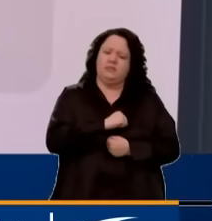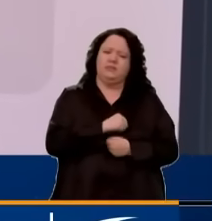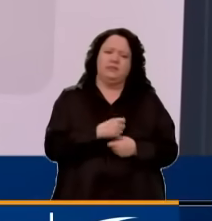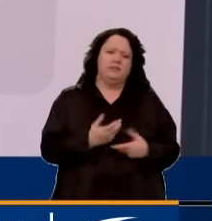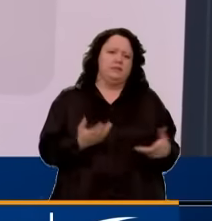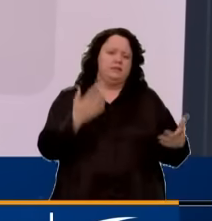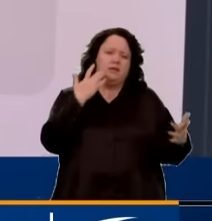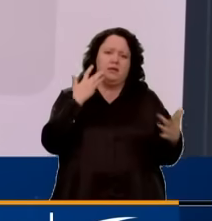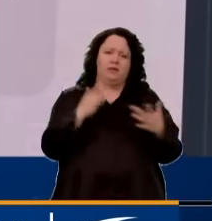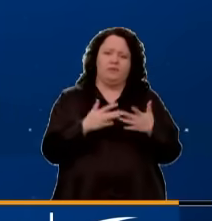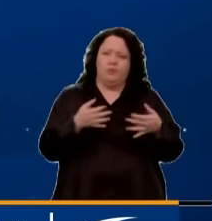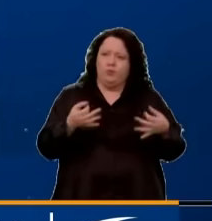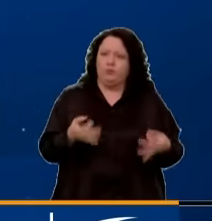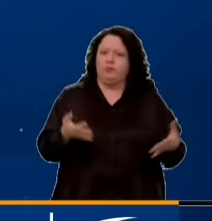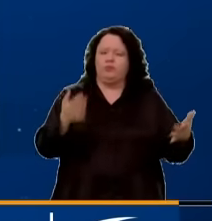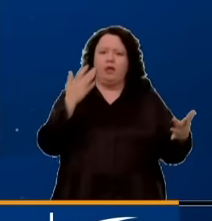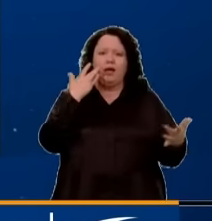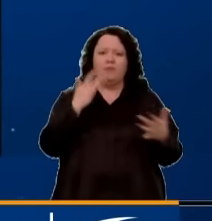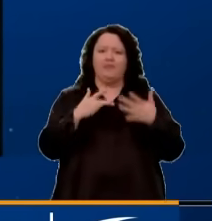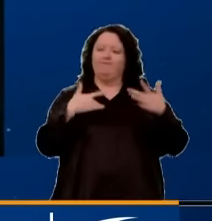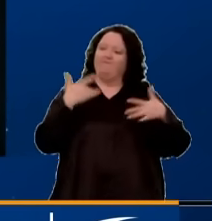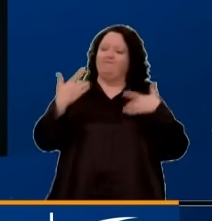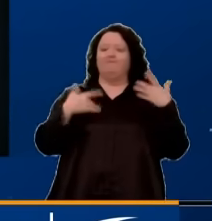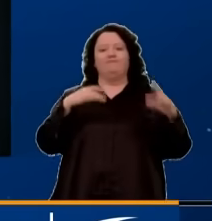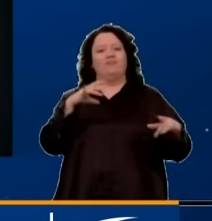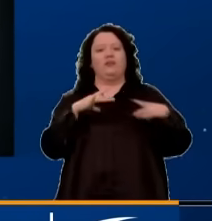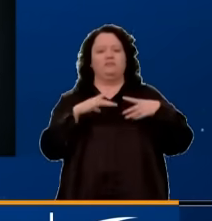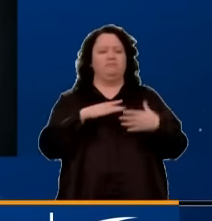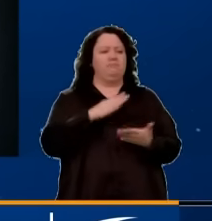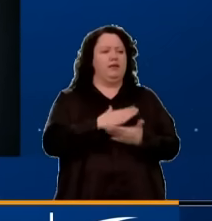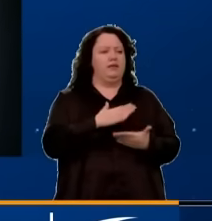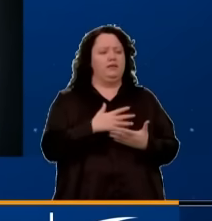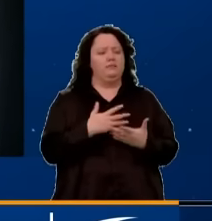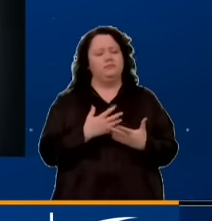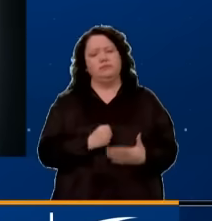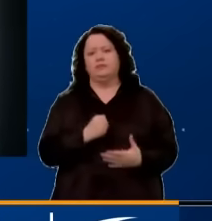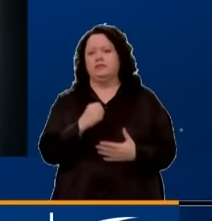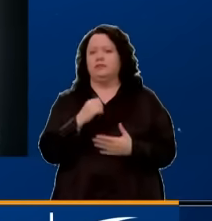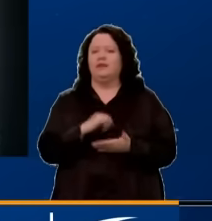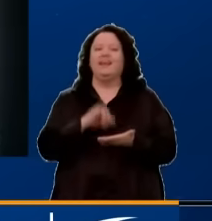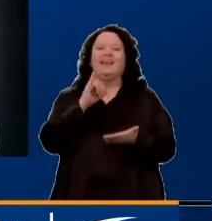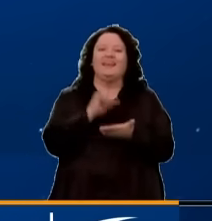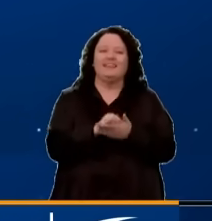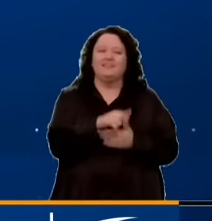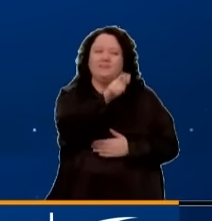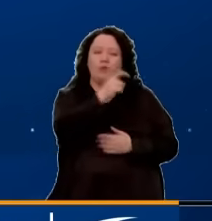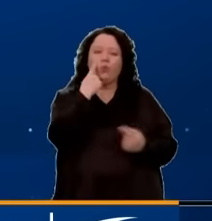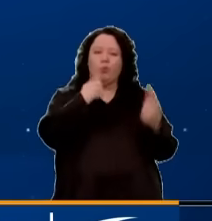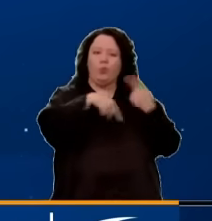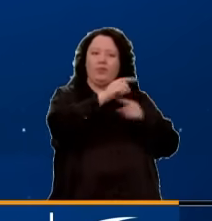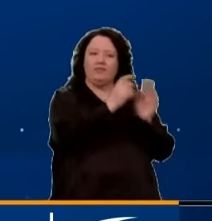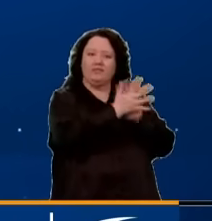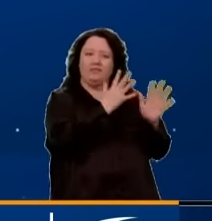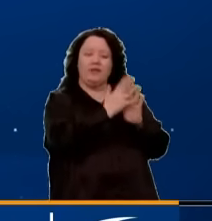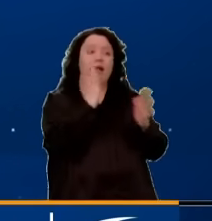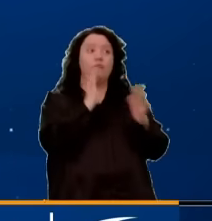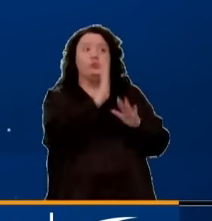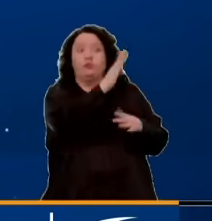presentado justamente cuando estaba disfrutando de sus vacaciones en Cartagena. Esto es lo que nos ha dicho la turista desde